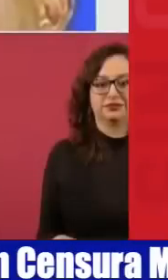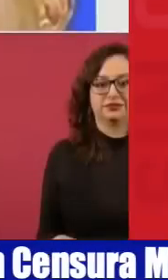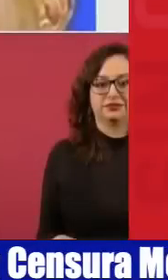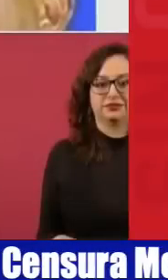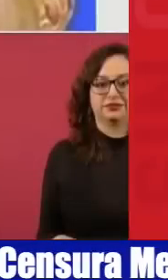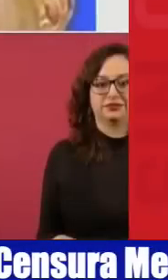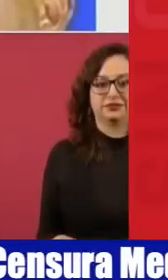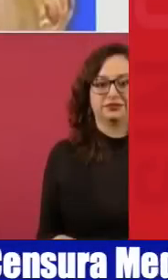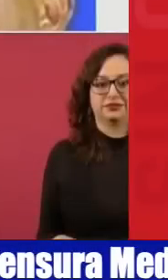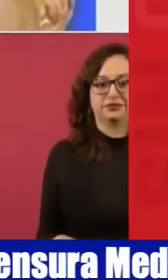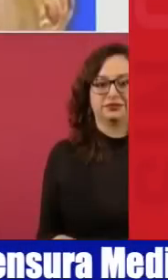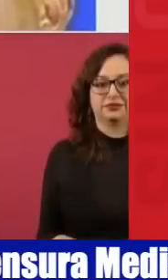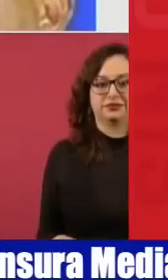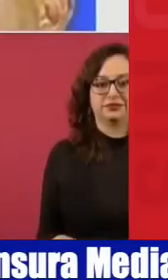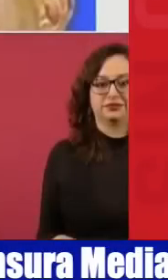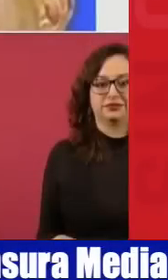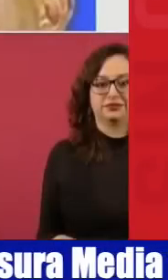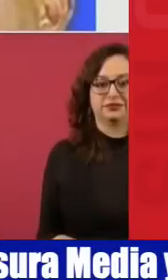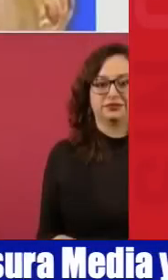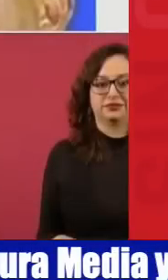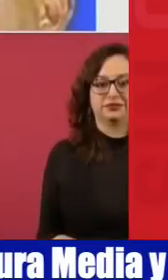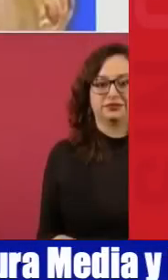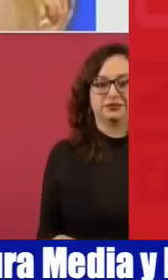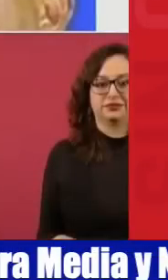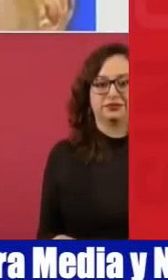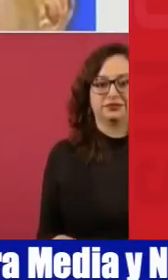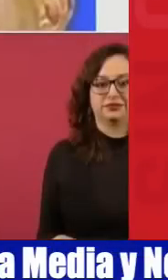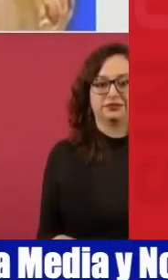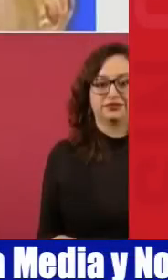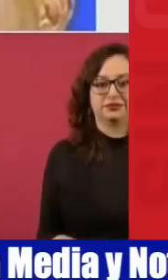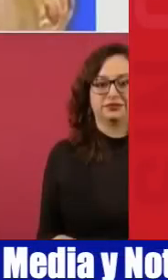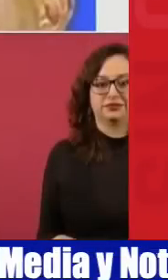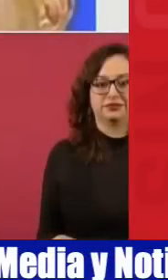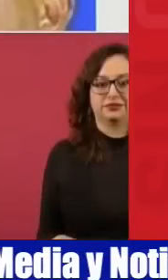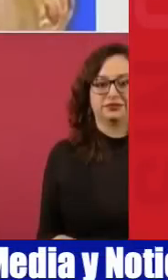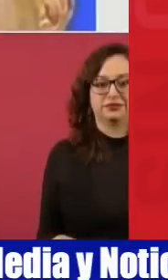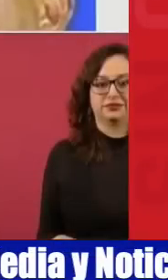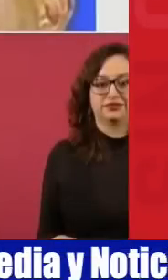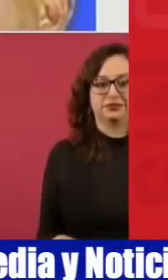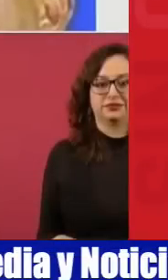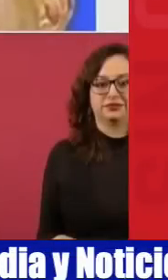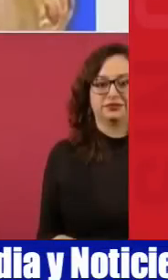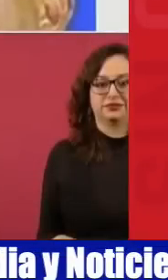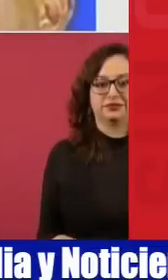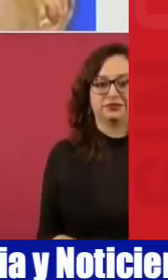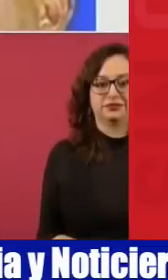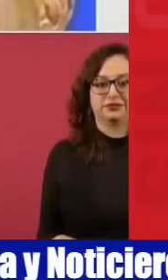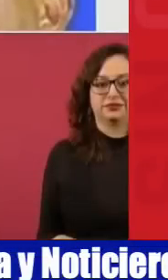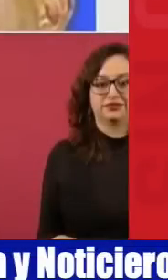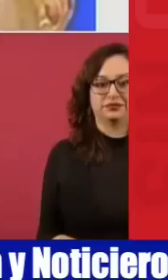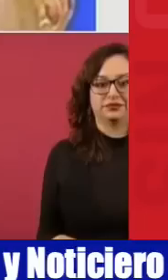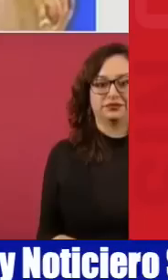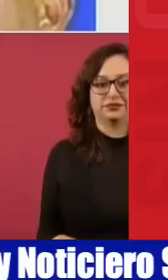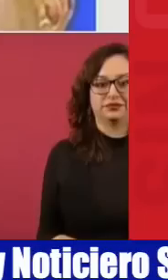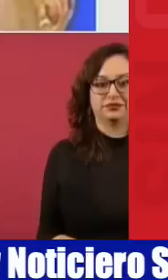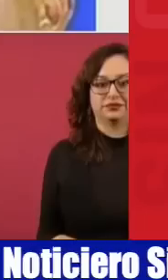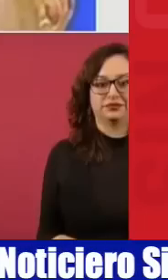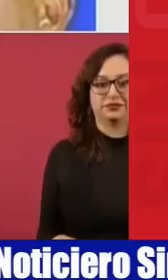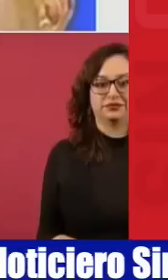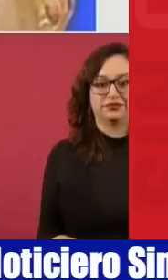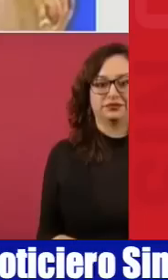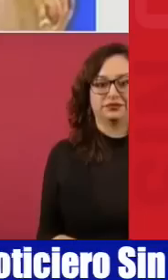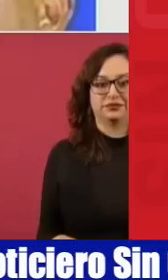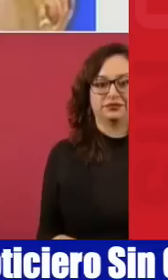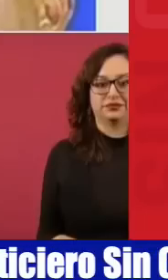tuvo proceso en contra en 2006, cuando le hicieron fraude, que no se le va a olvidar, pues en vísperas de la elección pusieron